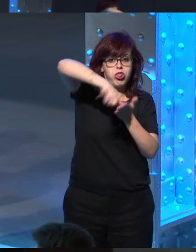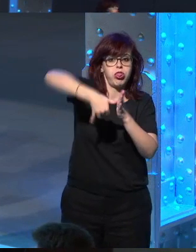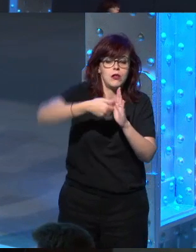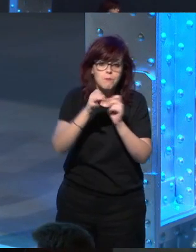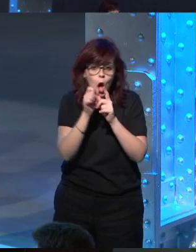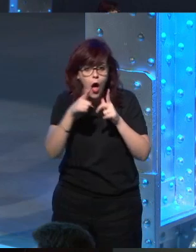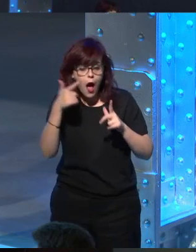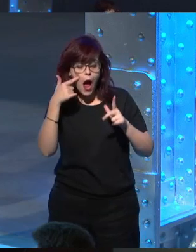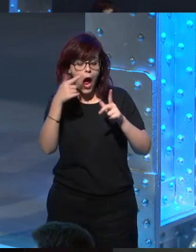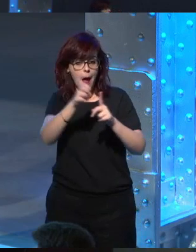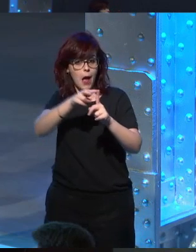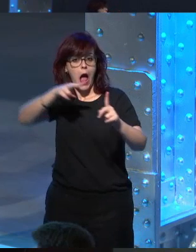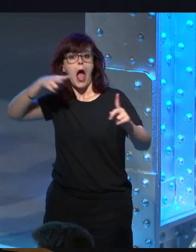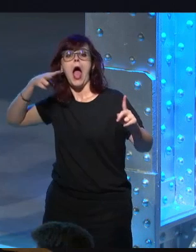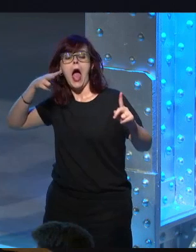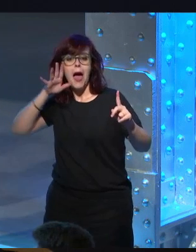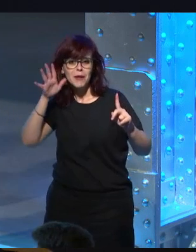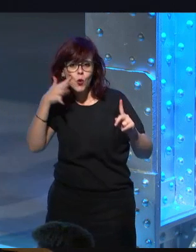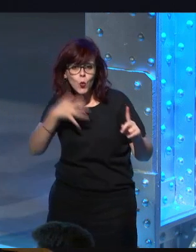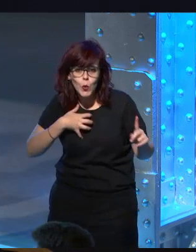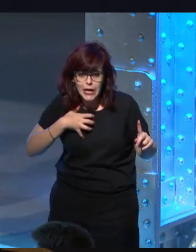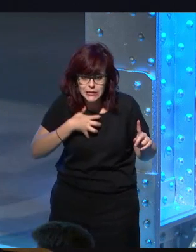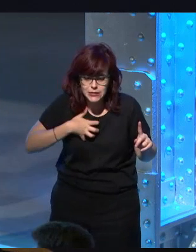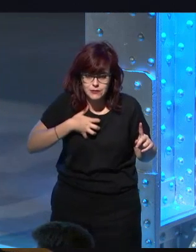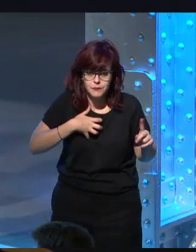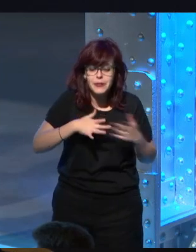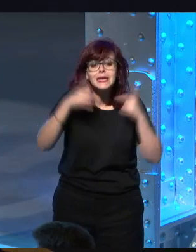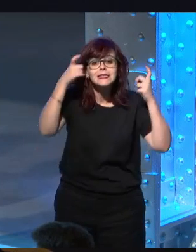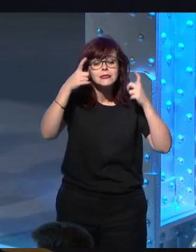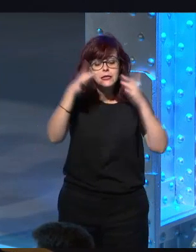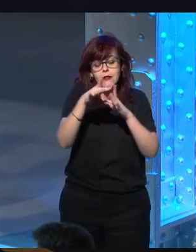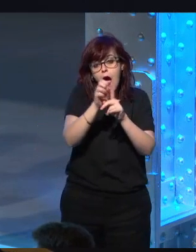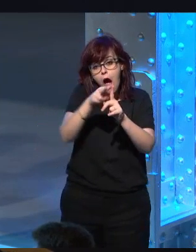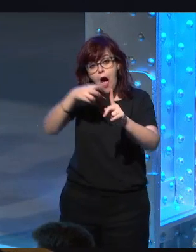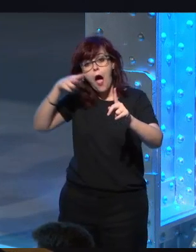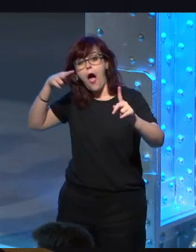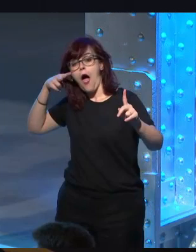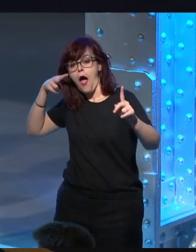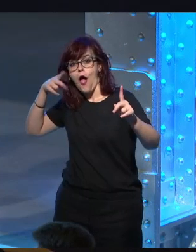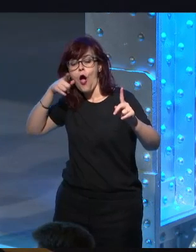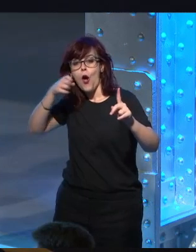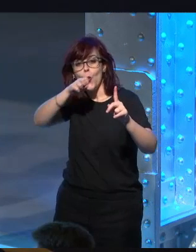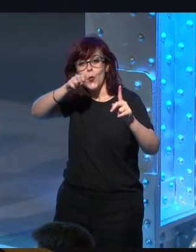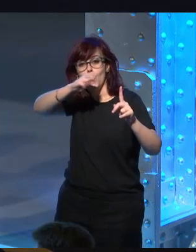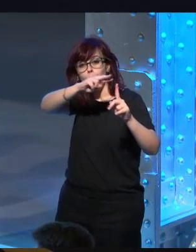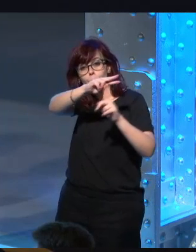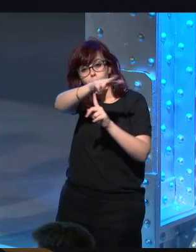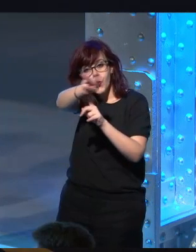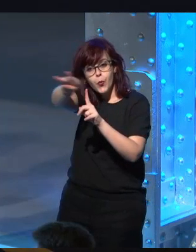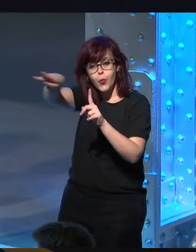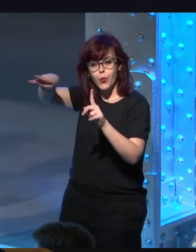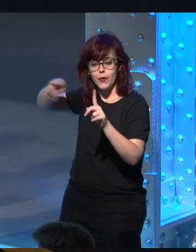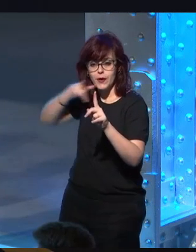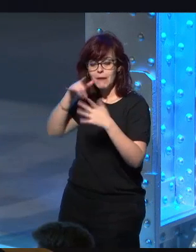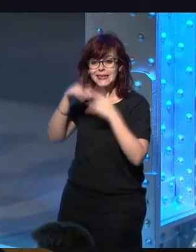eso? Sí. Pero bueno, siempre va a estar ahí. O sea, siempre intentamos alejarnos lo más posible de eso. De hecho, una de las maneras es ponerse